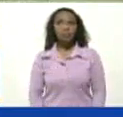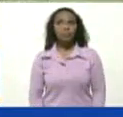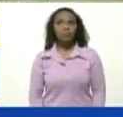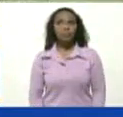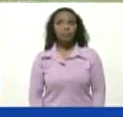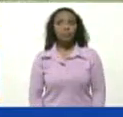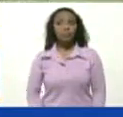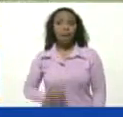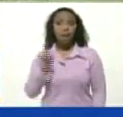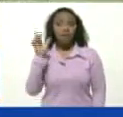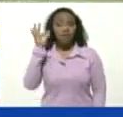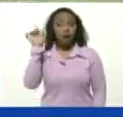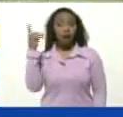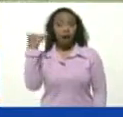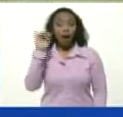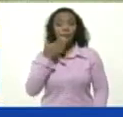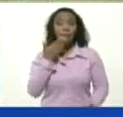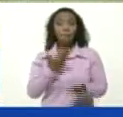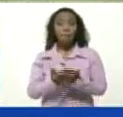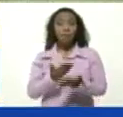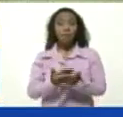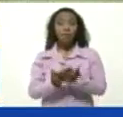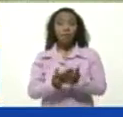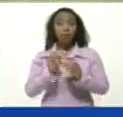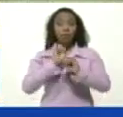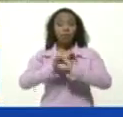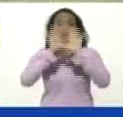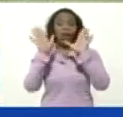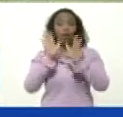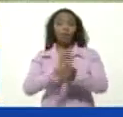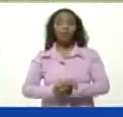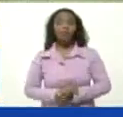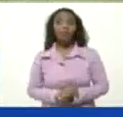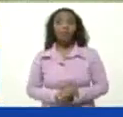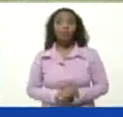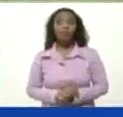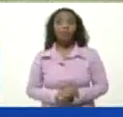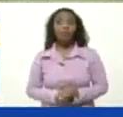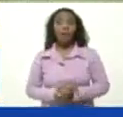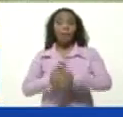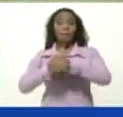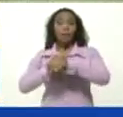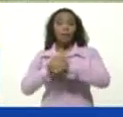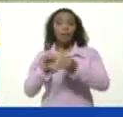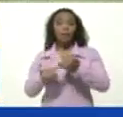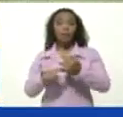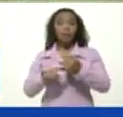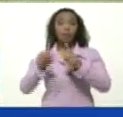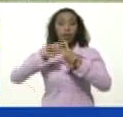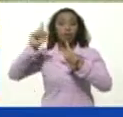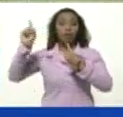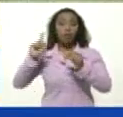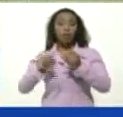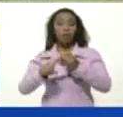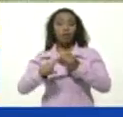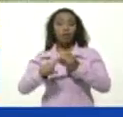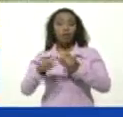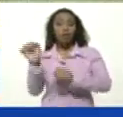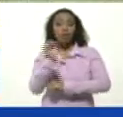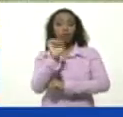Magali tenía su lista de peticiones bien clarita. Médico, electricidad y